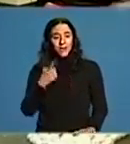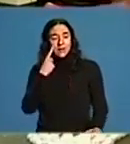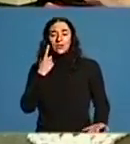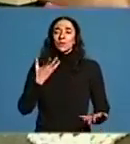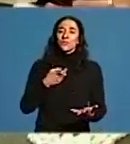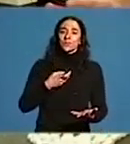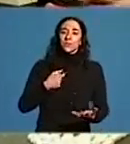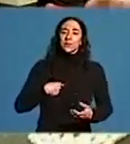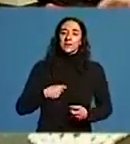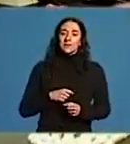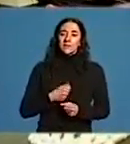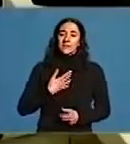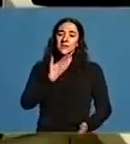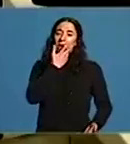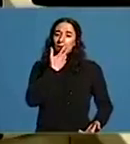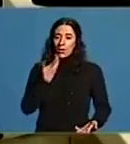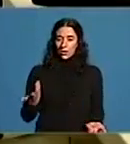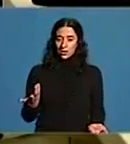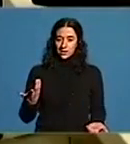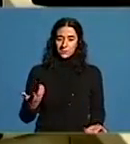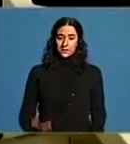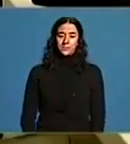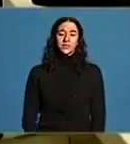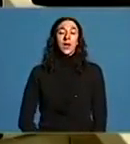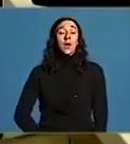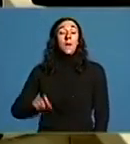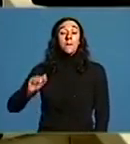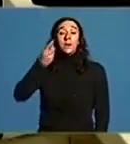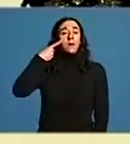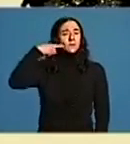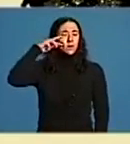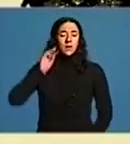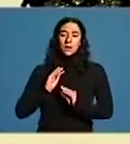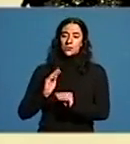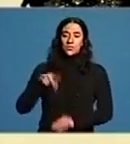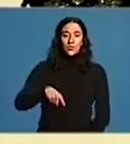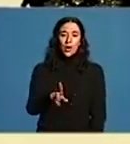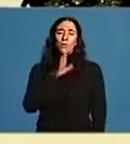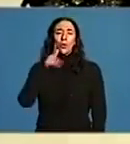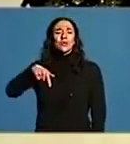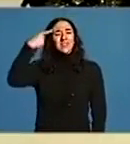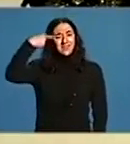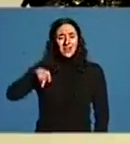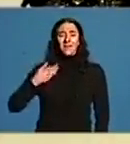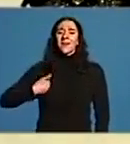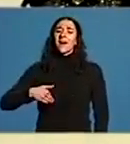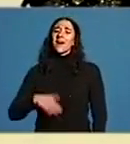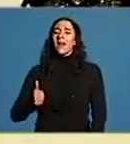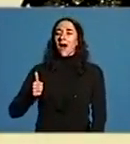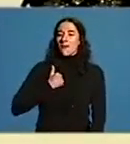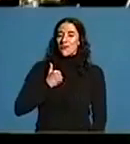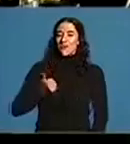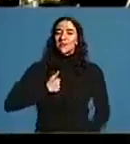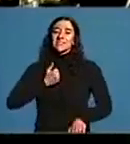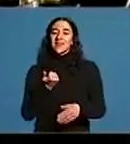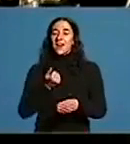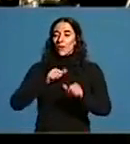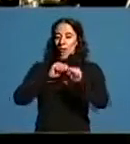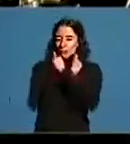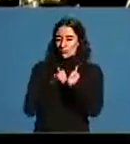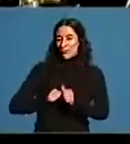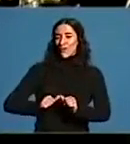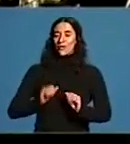es enseñarle a gente que o bien no te conoce pues las piezas que tú realizas y entonces y en